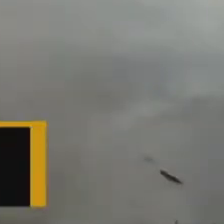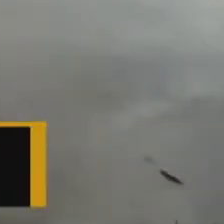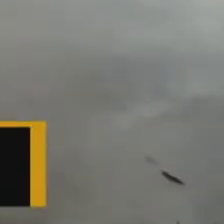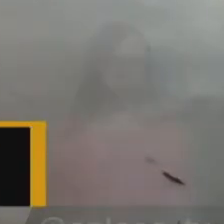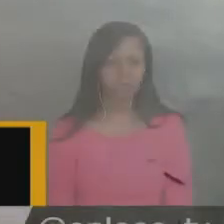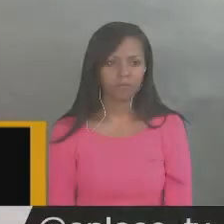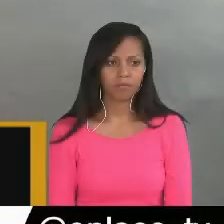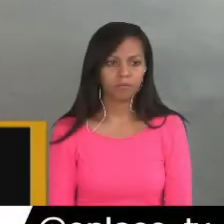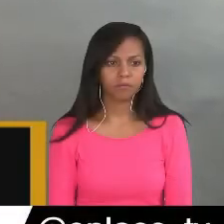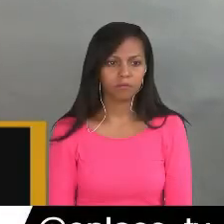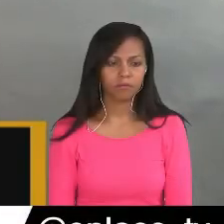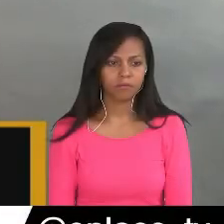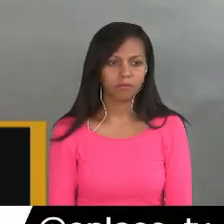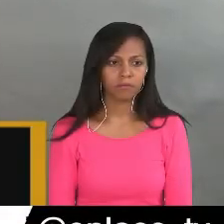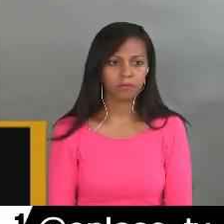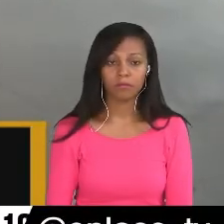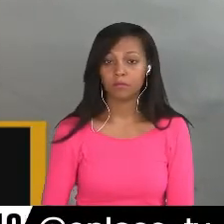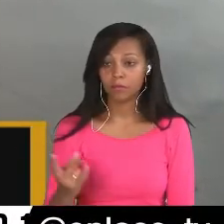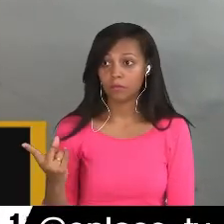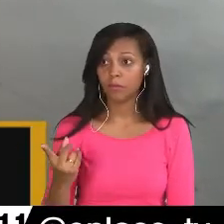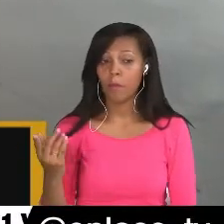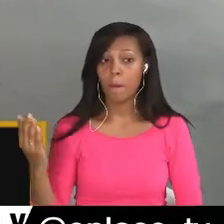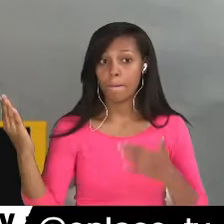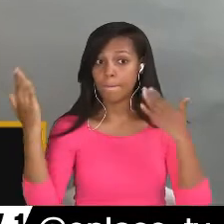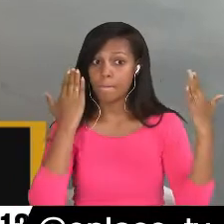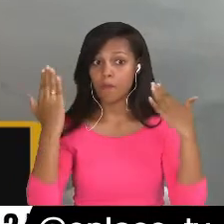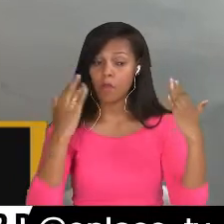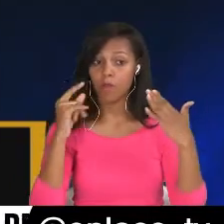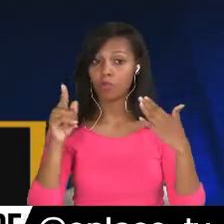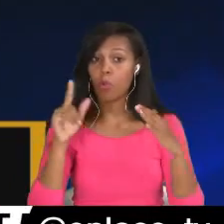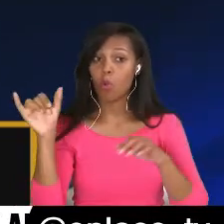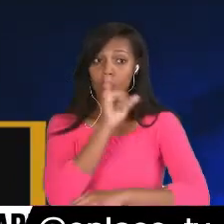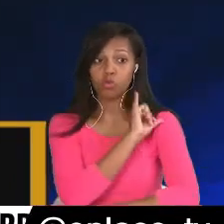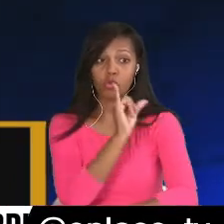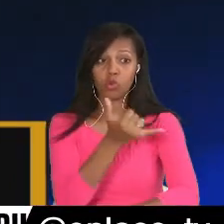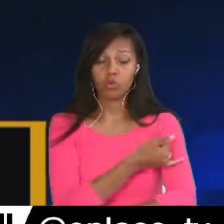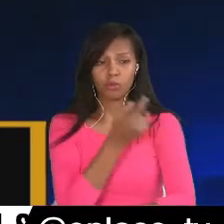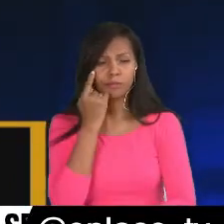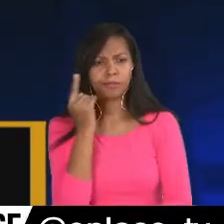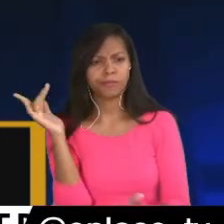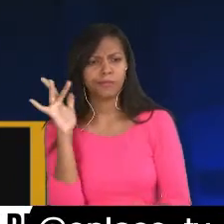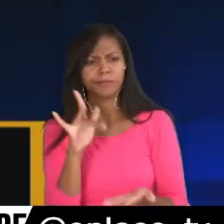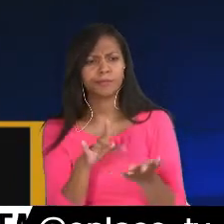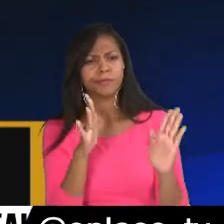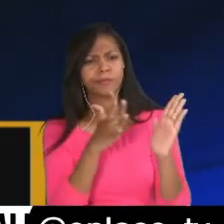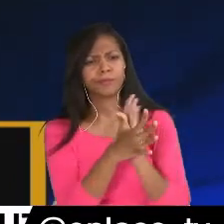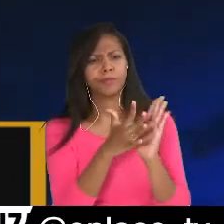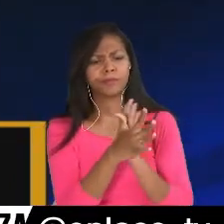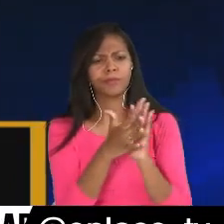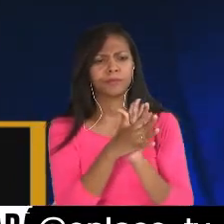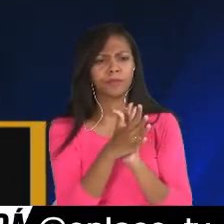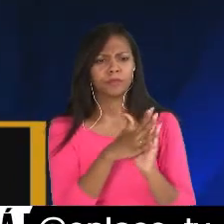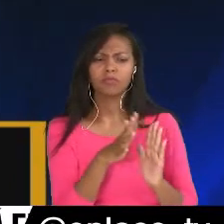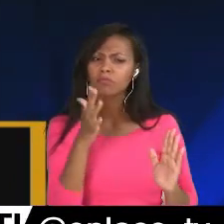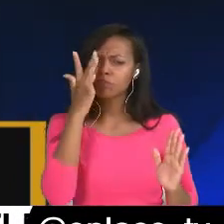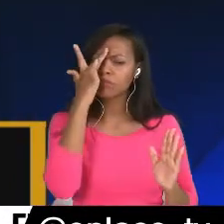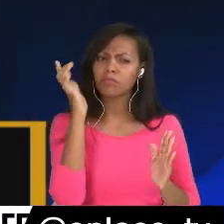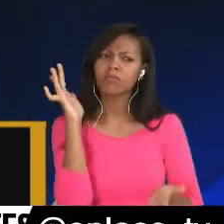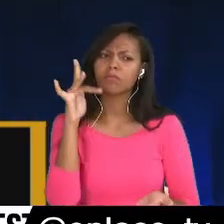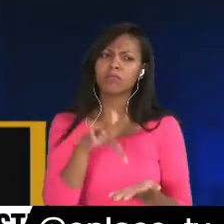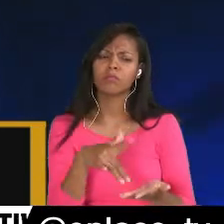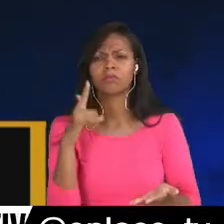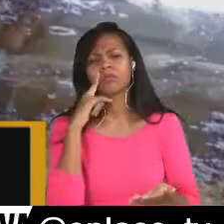Una delegación de habitantes de las veredas Rompederos y Caño Huila en Yondó llegaron a Barranca Bermeja. El largo viaje lo hicieron para buscar ayuda de